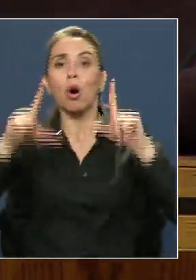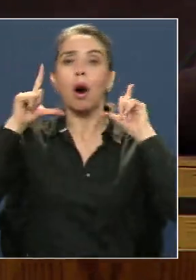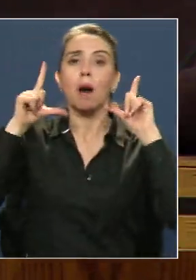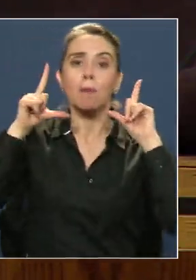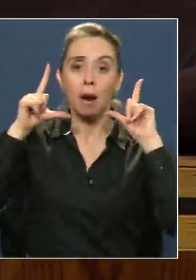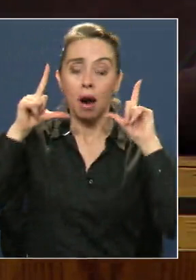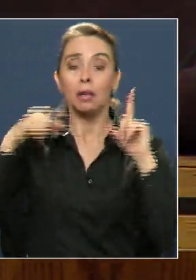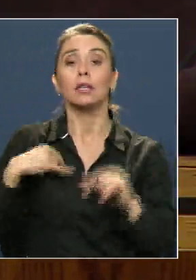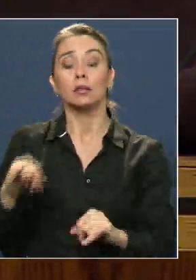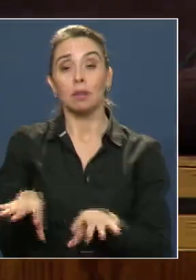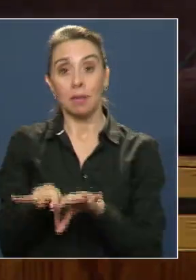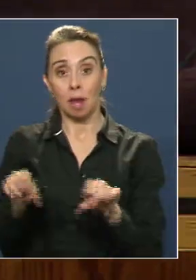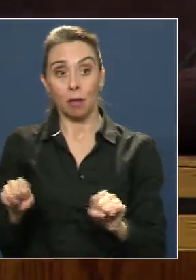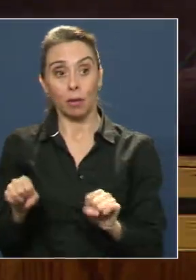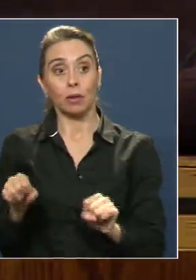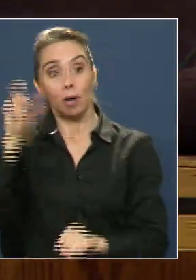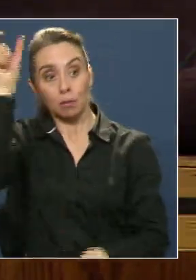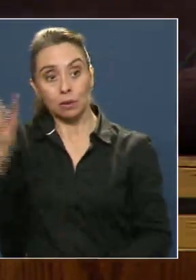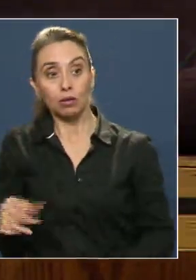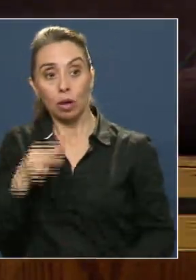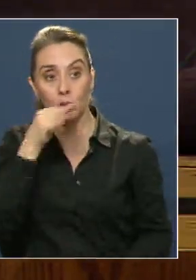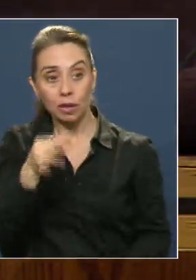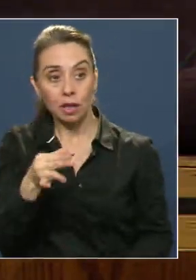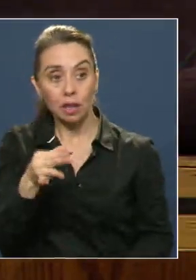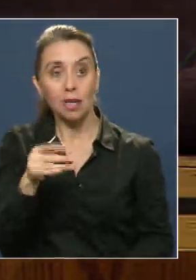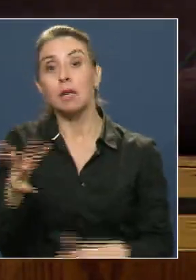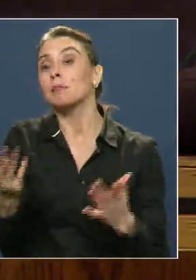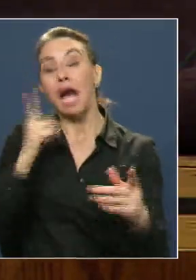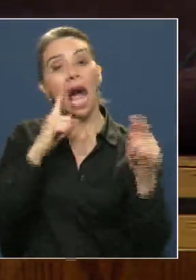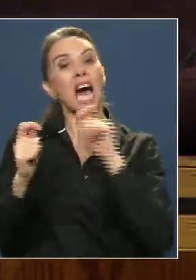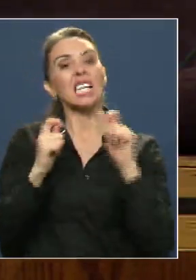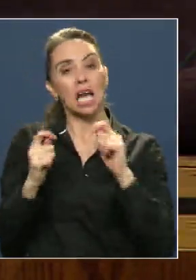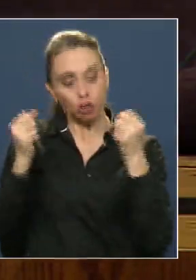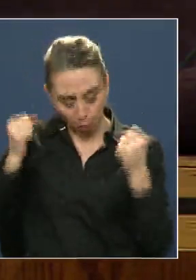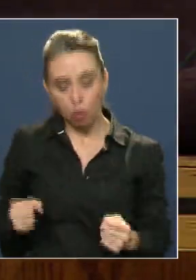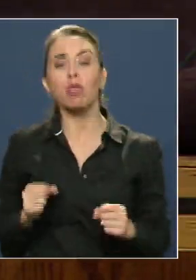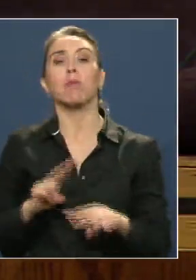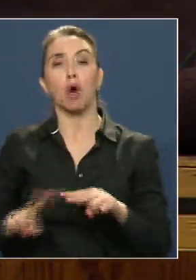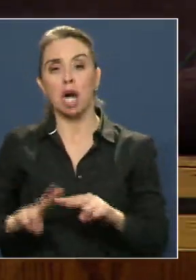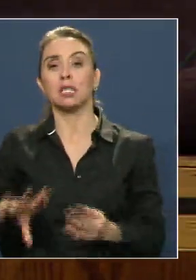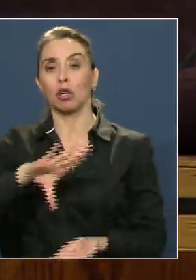acuerdo, como alguien decía respecto de eso, ese es un riesgo que podemos correr porque estamos